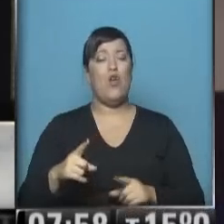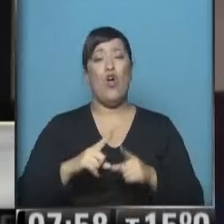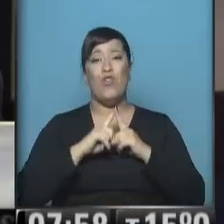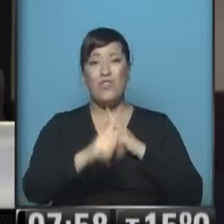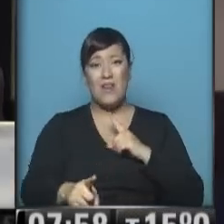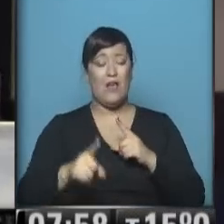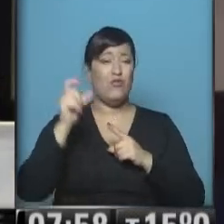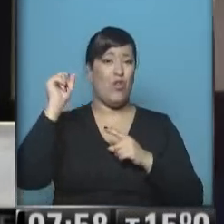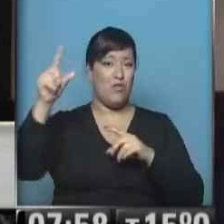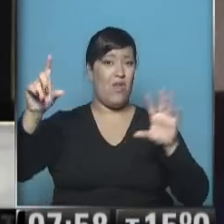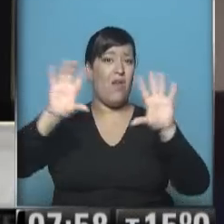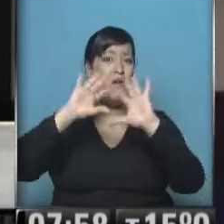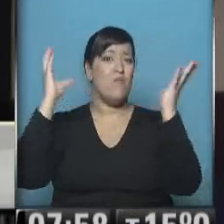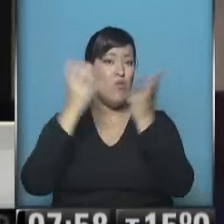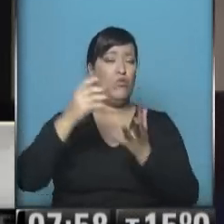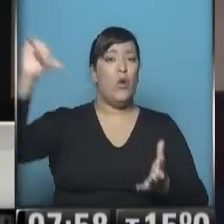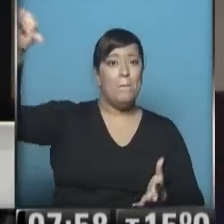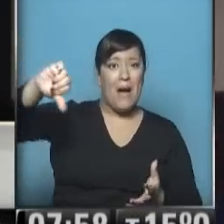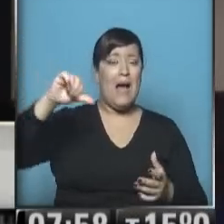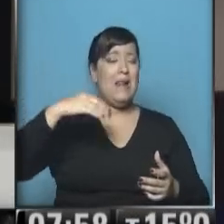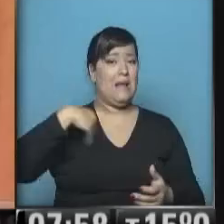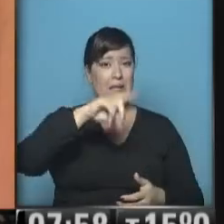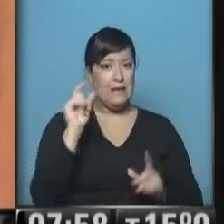del de la caída del precio internacional ra de la Torre Gracias